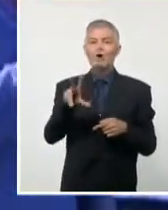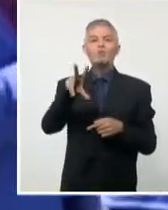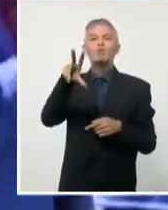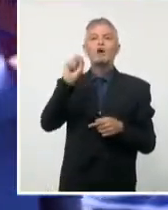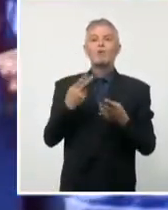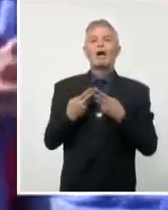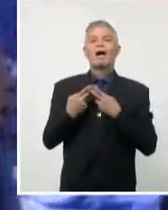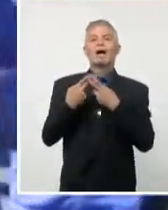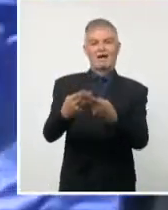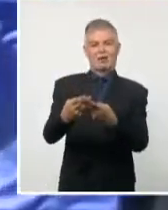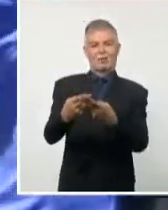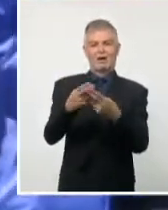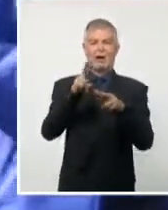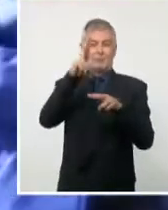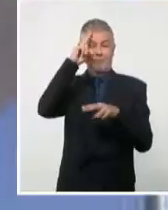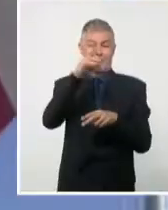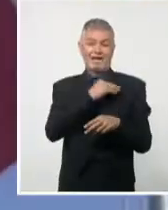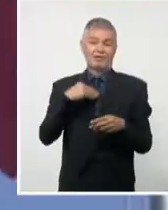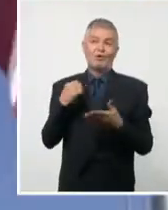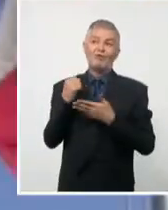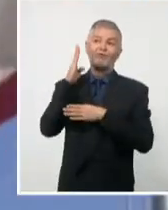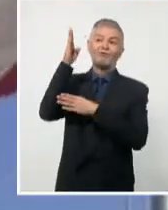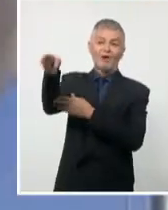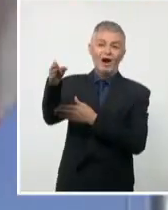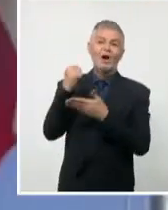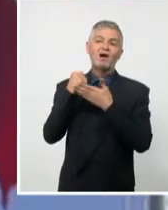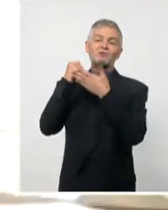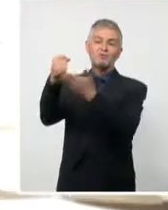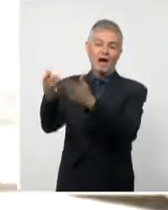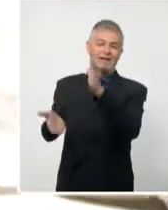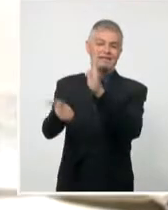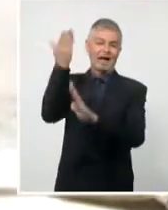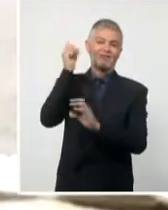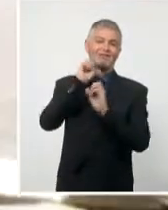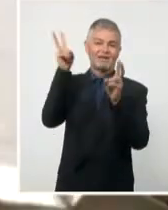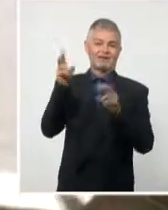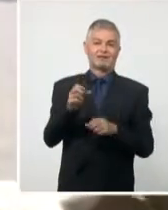Atlántico para ayudar a salvarla. Desde